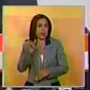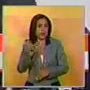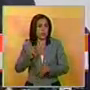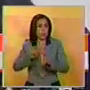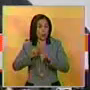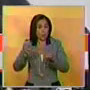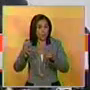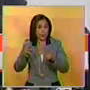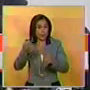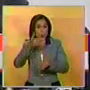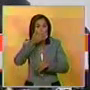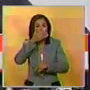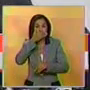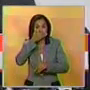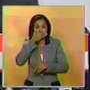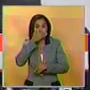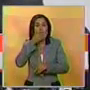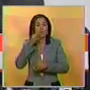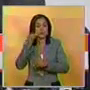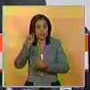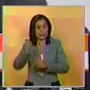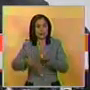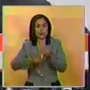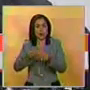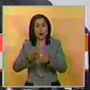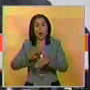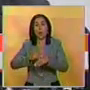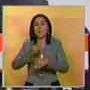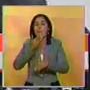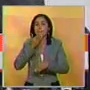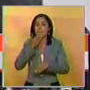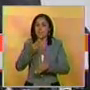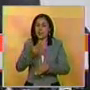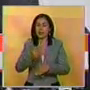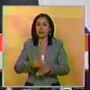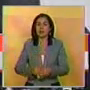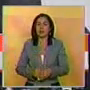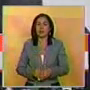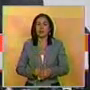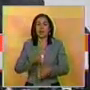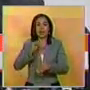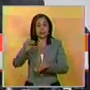el secuestro está, porque solicita,